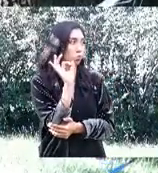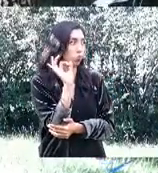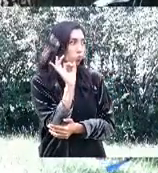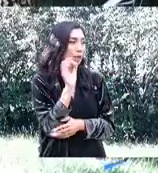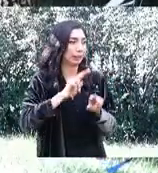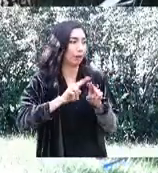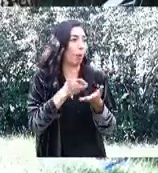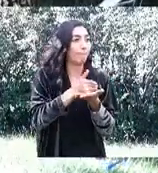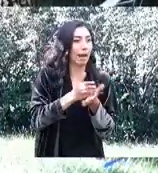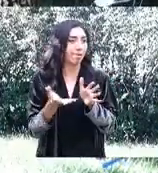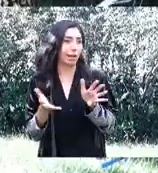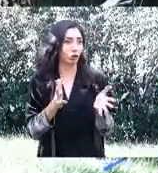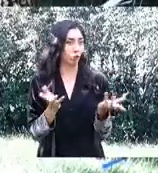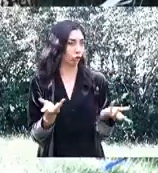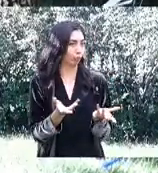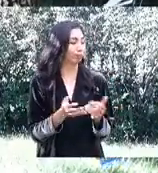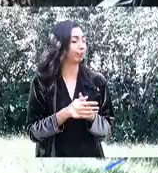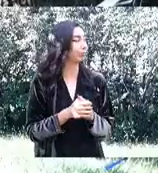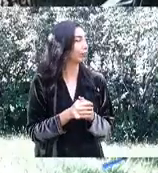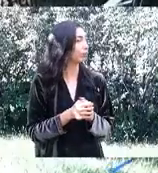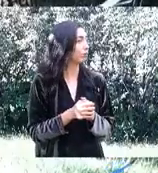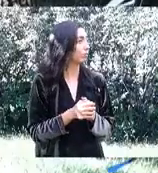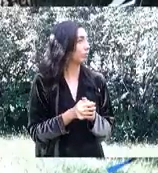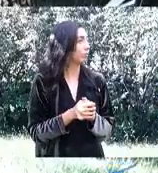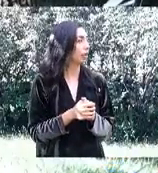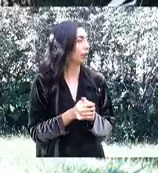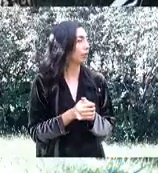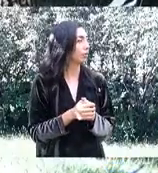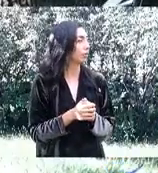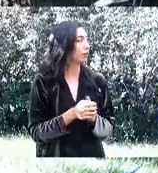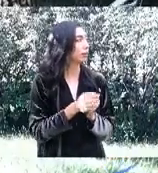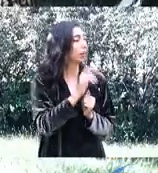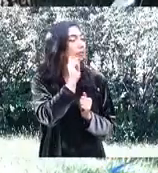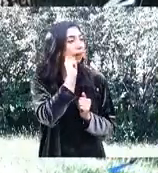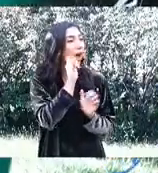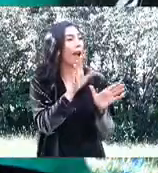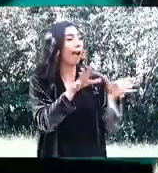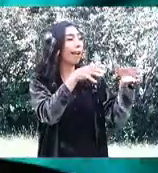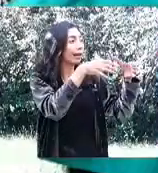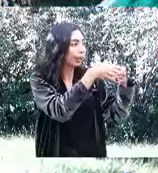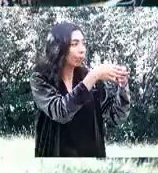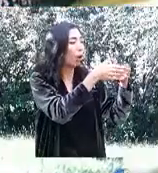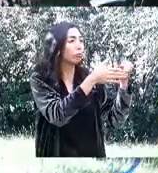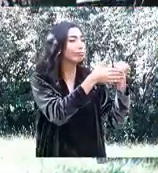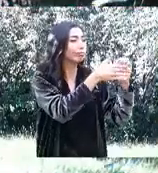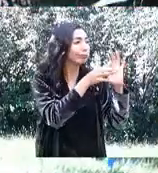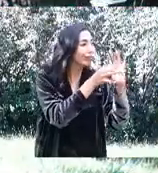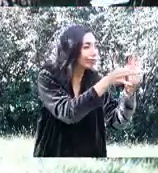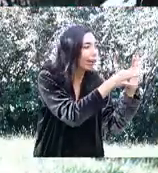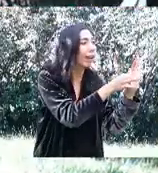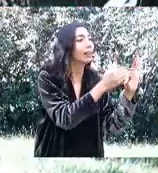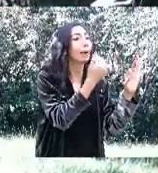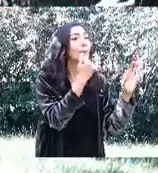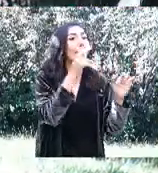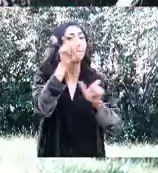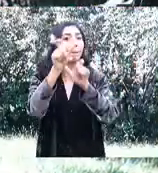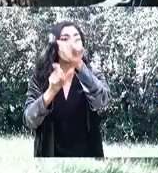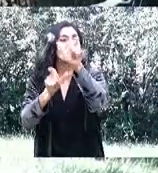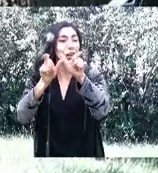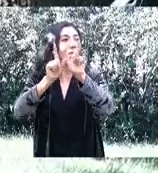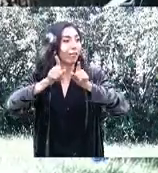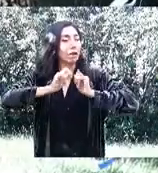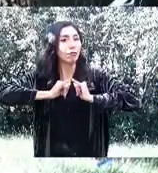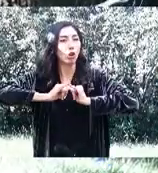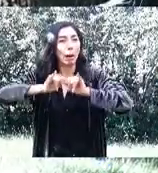eh que responde a un equipo que colabora en equipo y donde los facilitadores y divulgadores